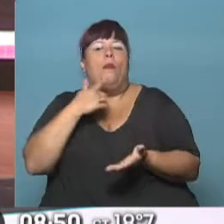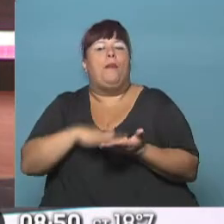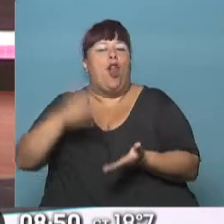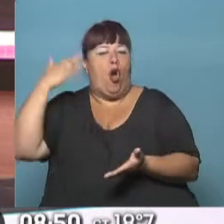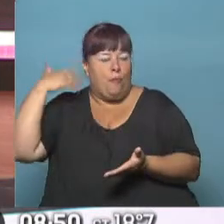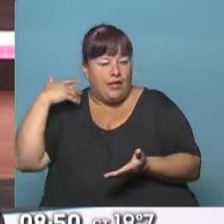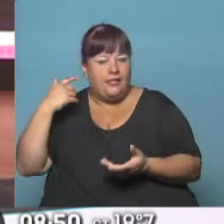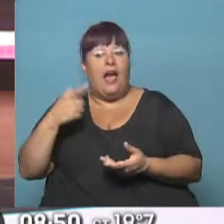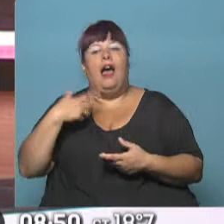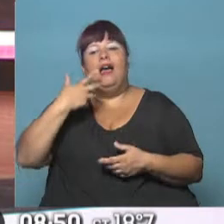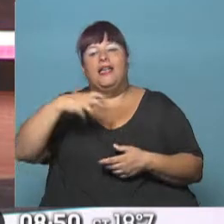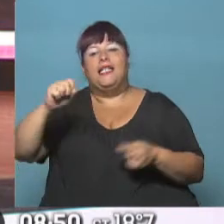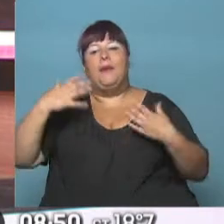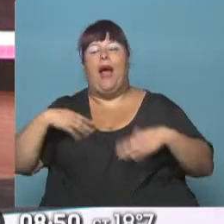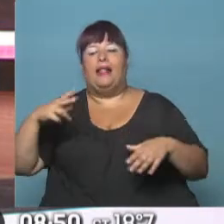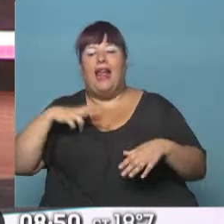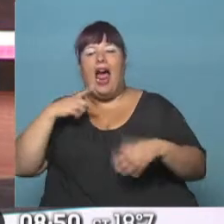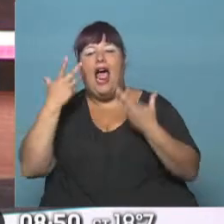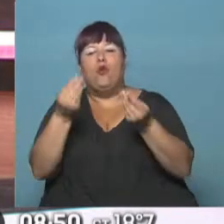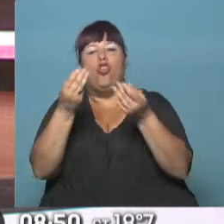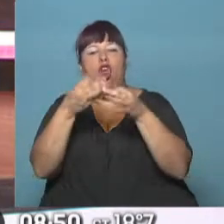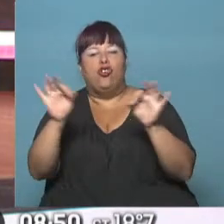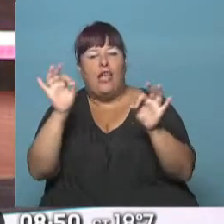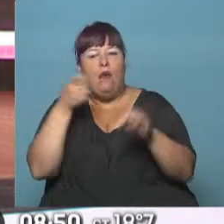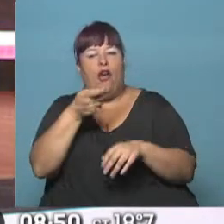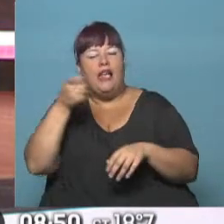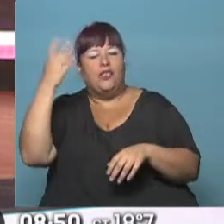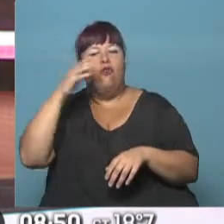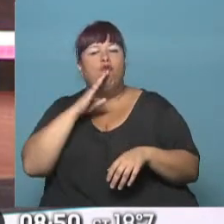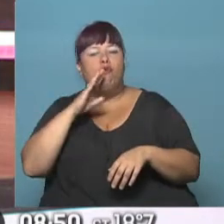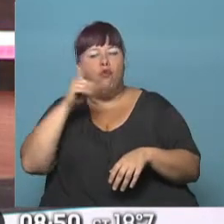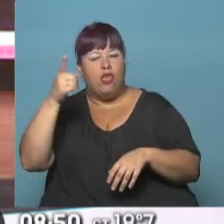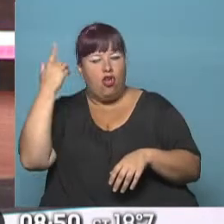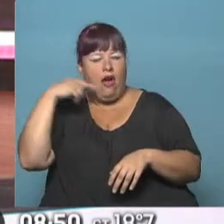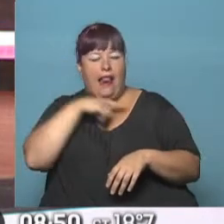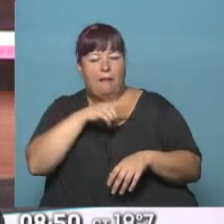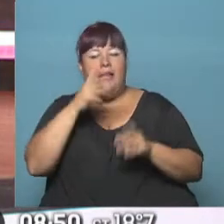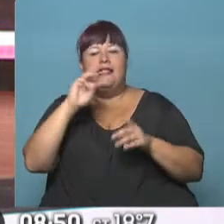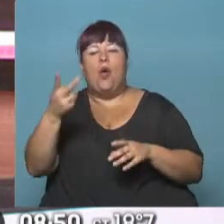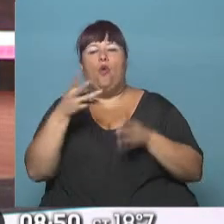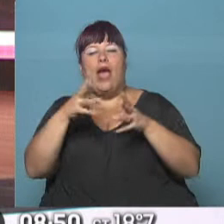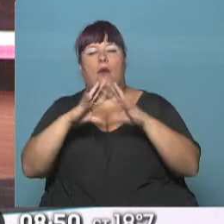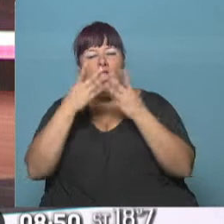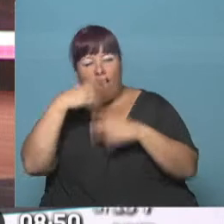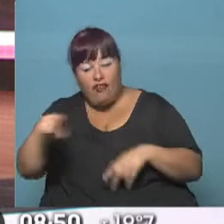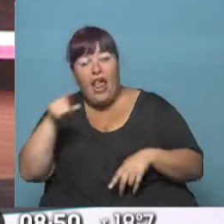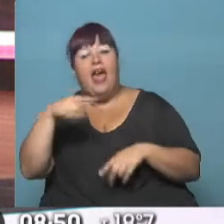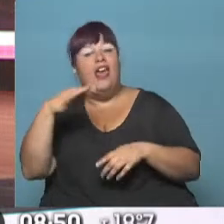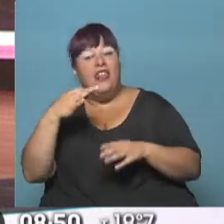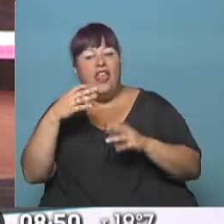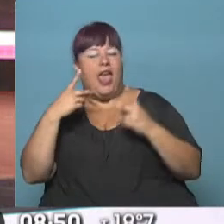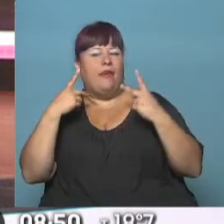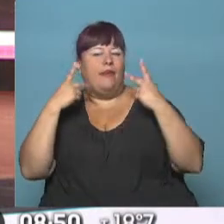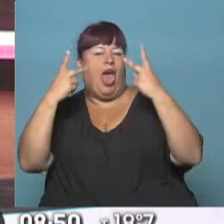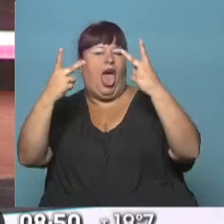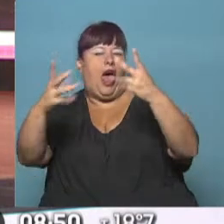promesa, llevarle un traje a quien lo salvó del Holocausto en finales de la Segunda Guerra Mundial, y para eso va a tener que cruzar